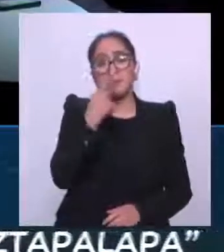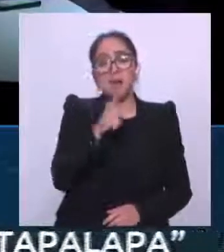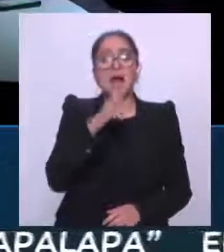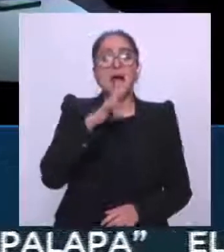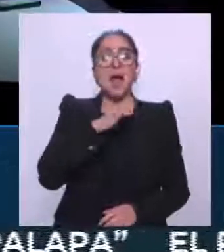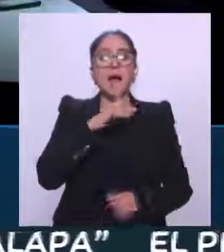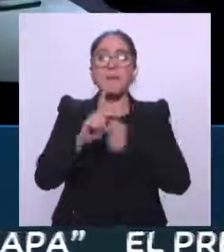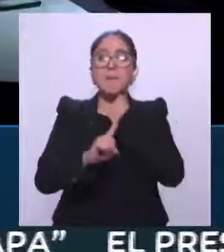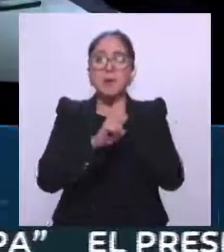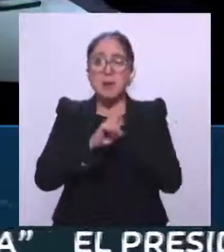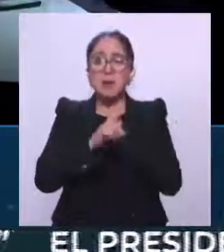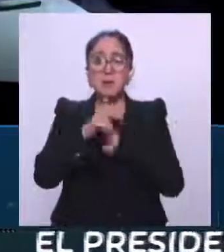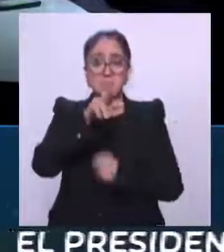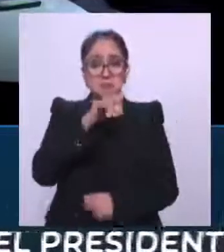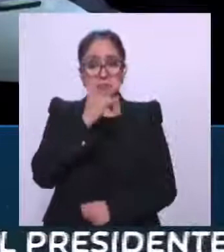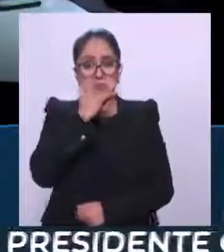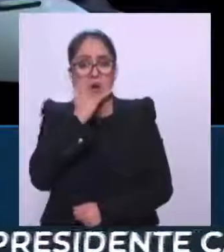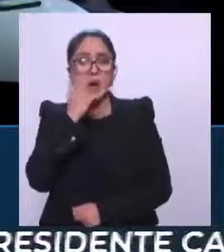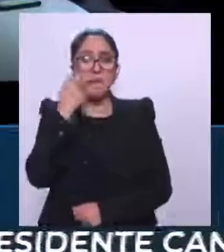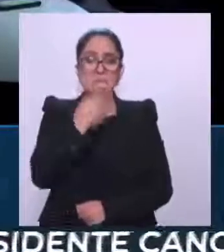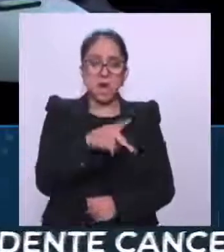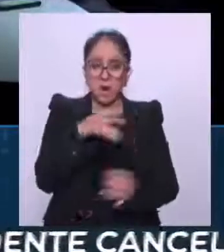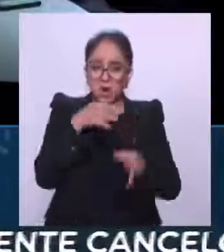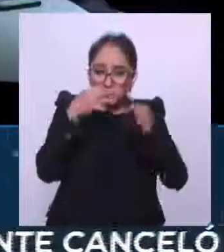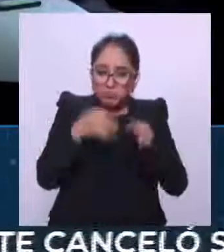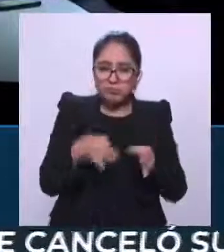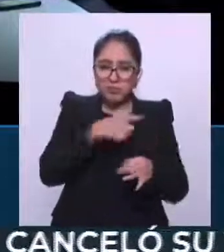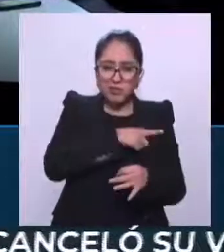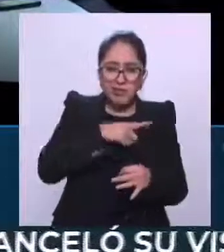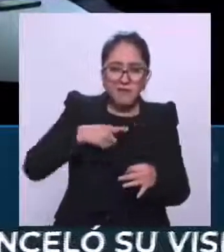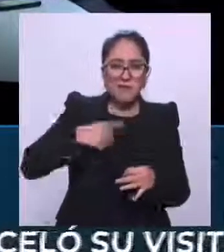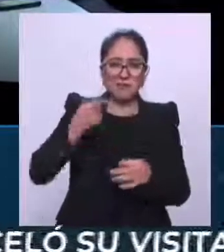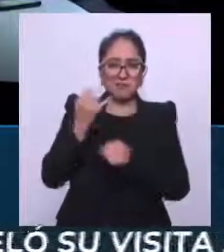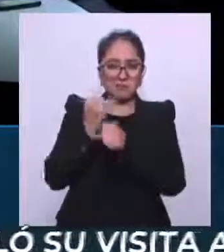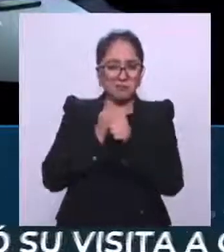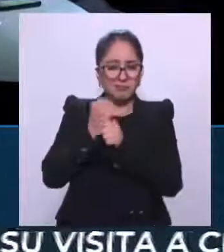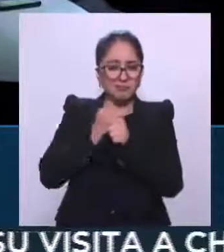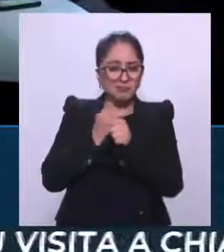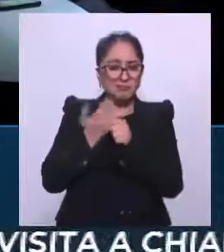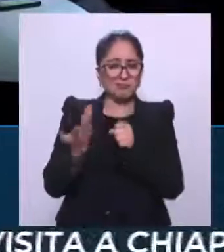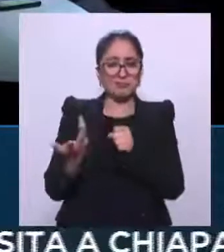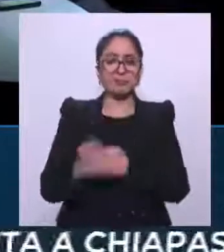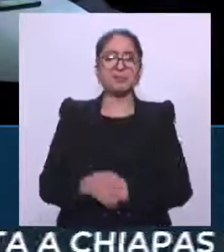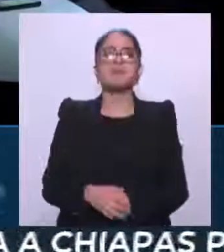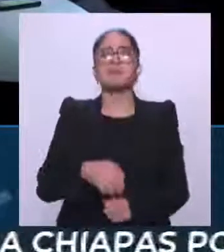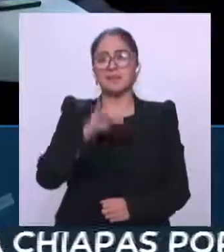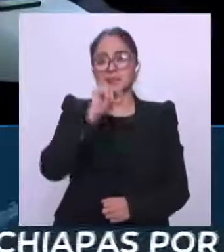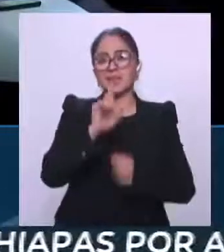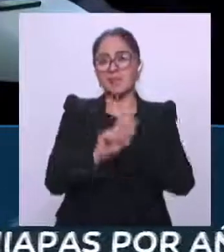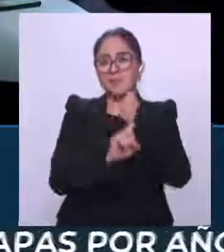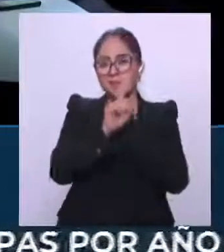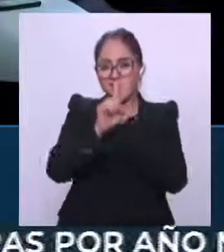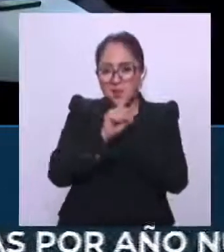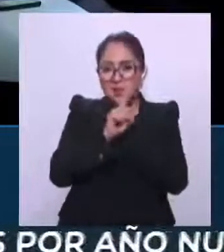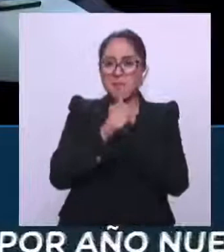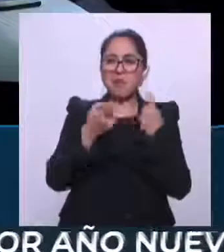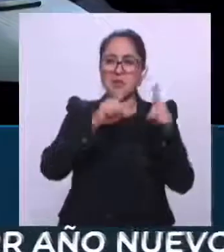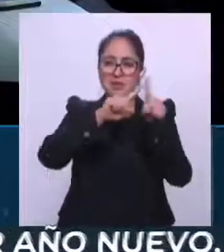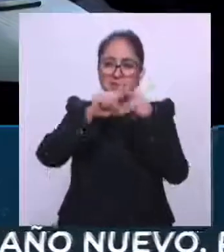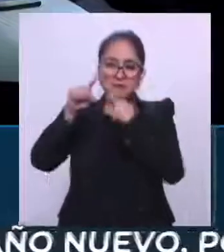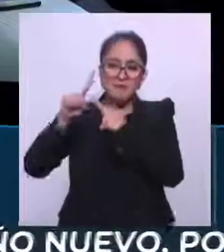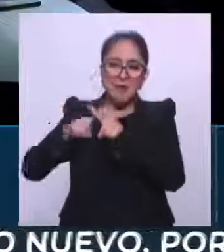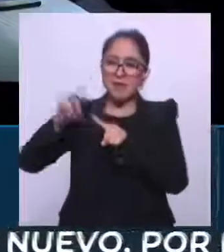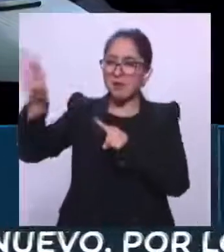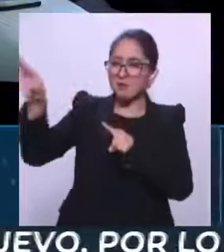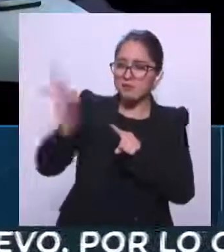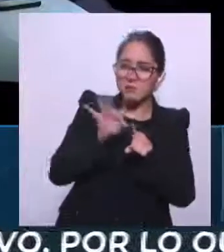hay que hacer cosas de fondo por lo que plantea Ángel. Claro, mira, el problema principal es la integración de diferentes